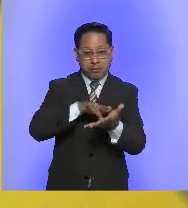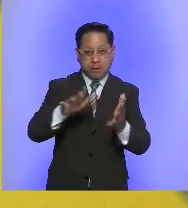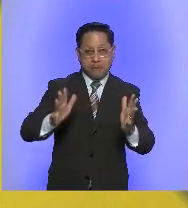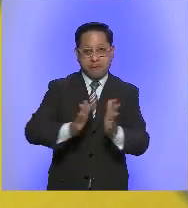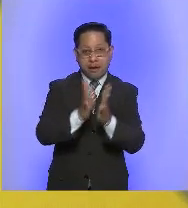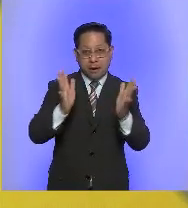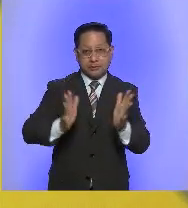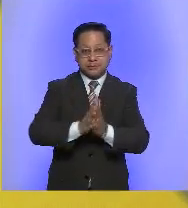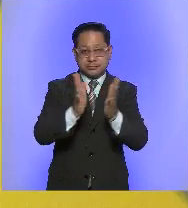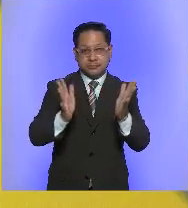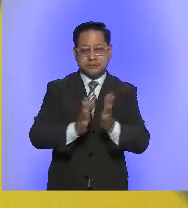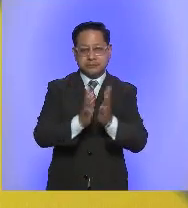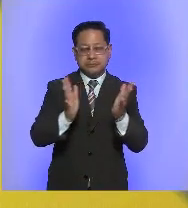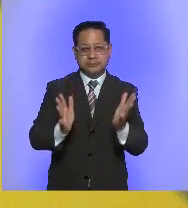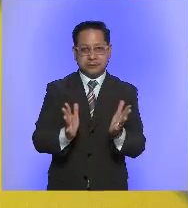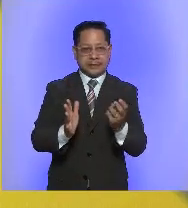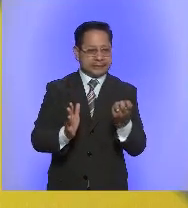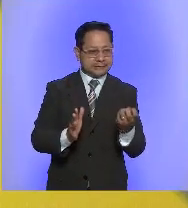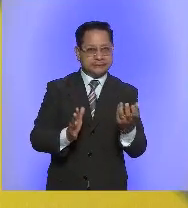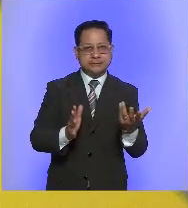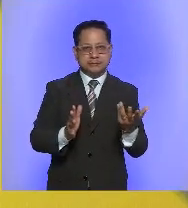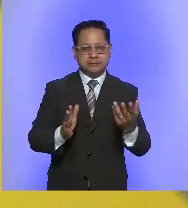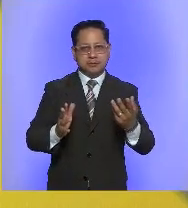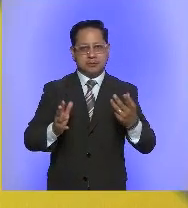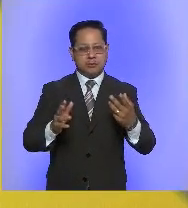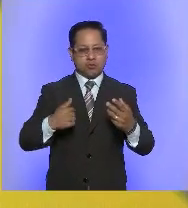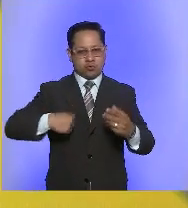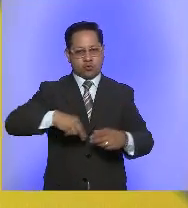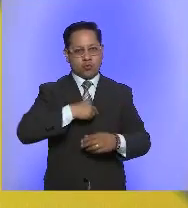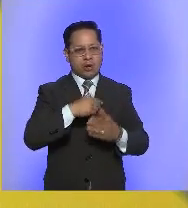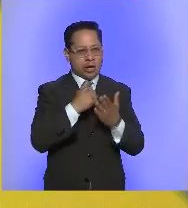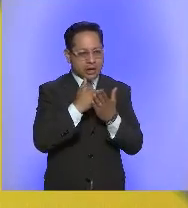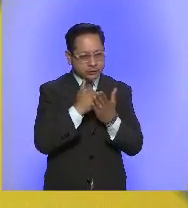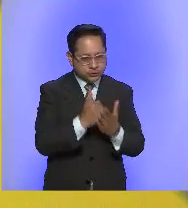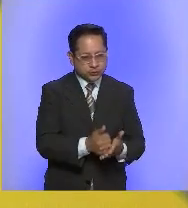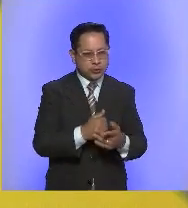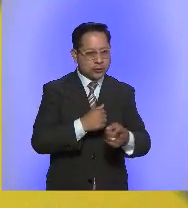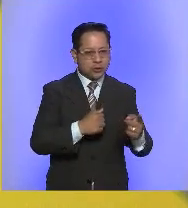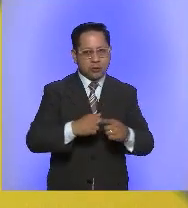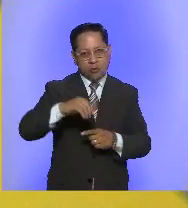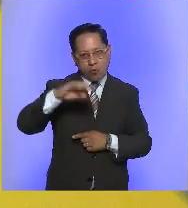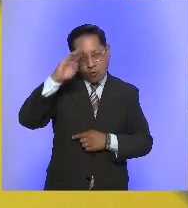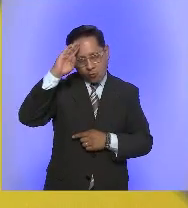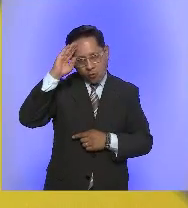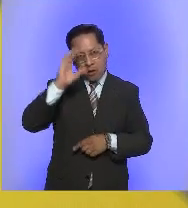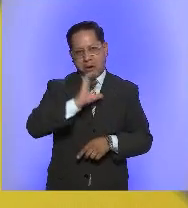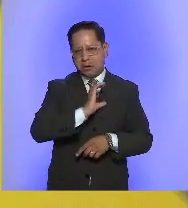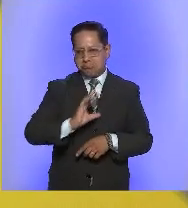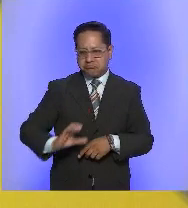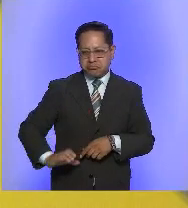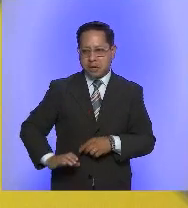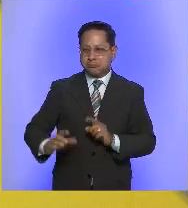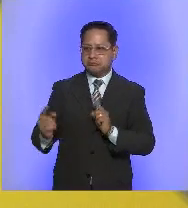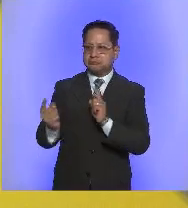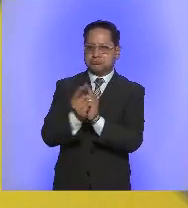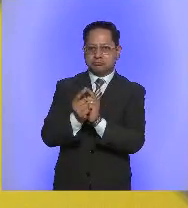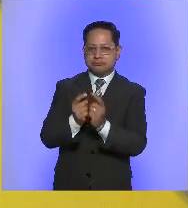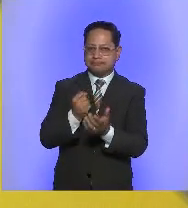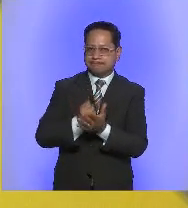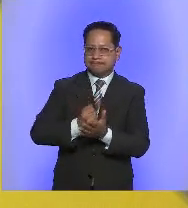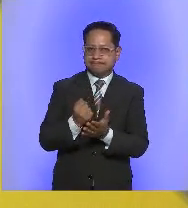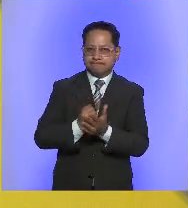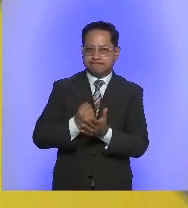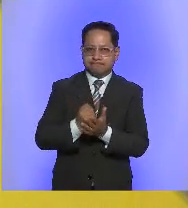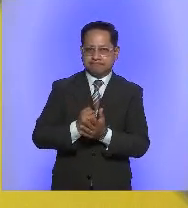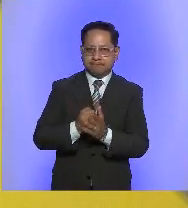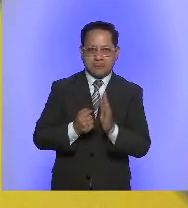herramientas suficientes para que conozcan a sus candidatos y le exijan una vez que ocupen un cargo de elección